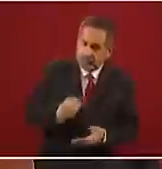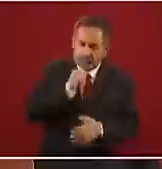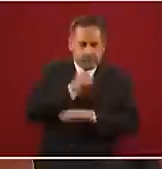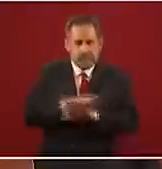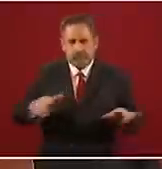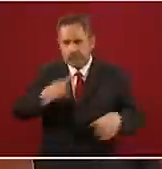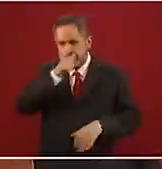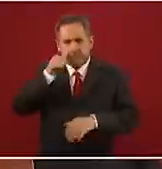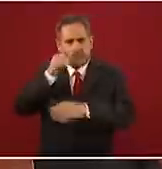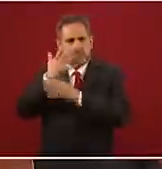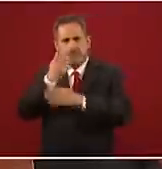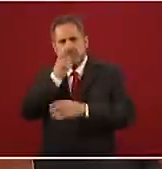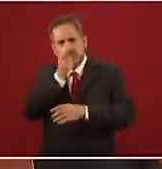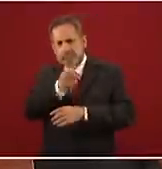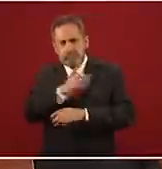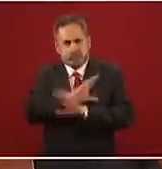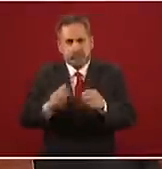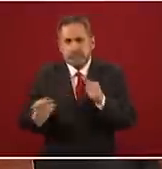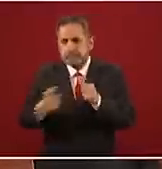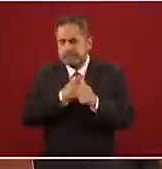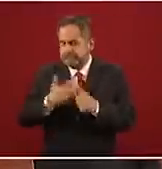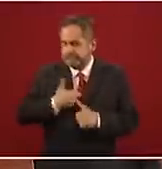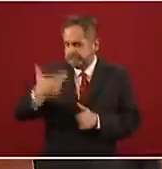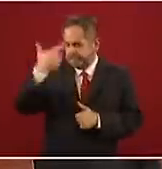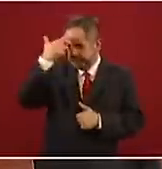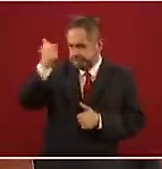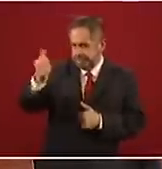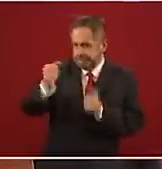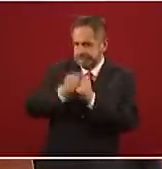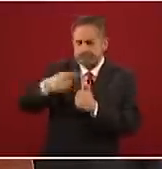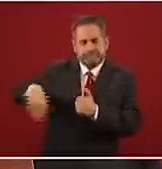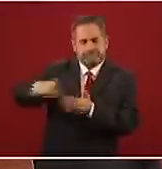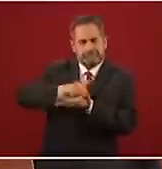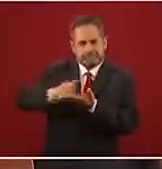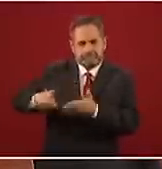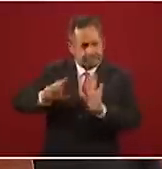Juárez. Todo por la razón y el derecho.